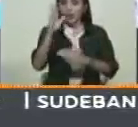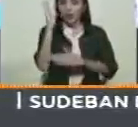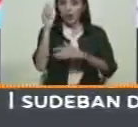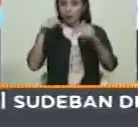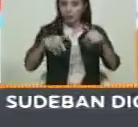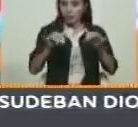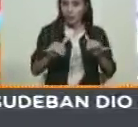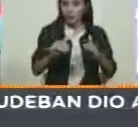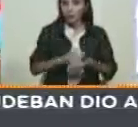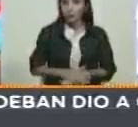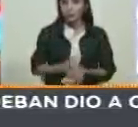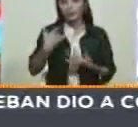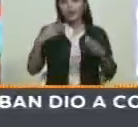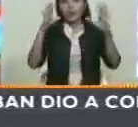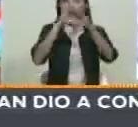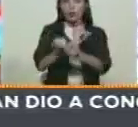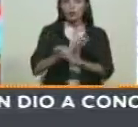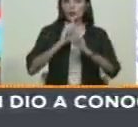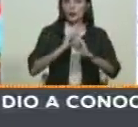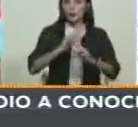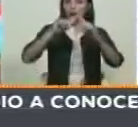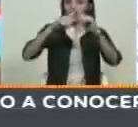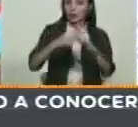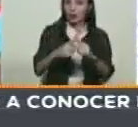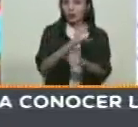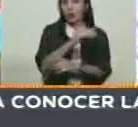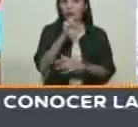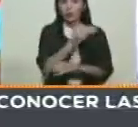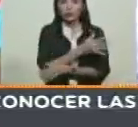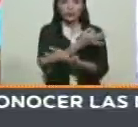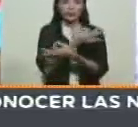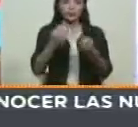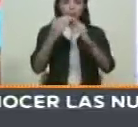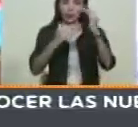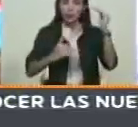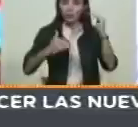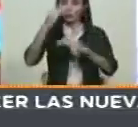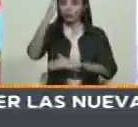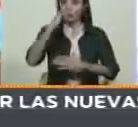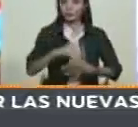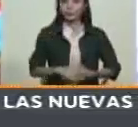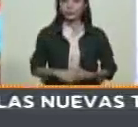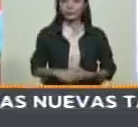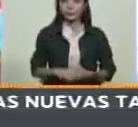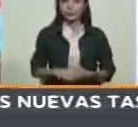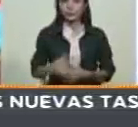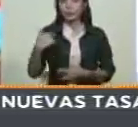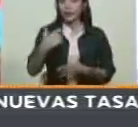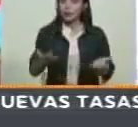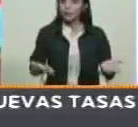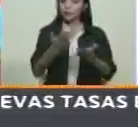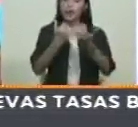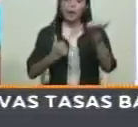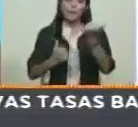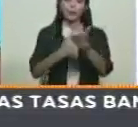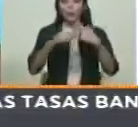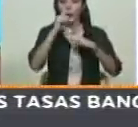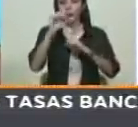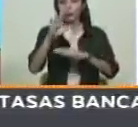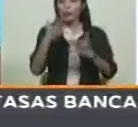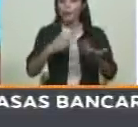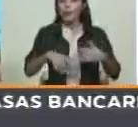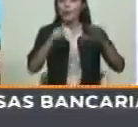en la noche vamos a tener la buena noticia de que el estado lara aportó a la patria